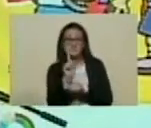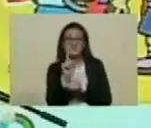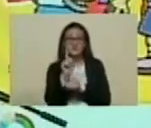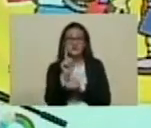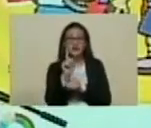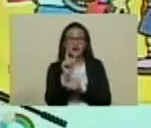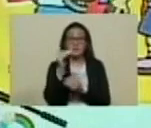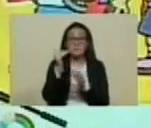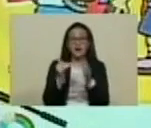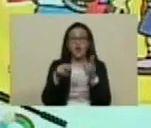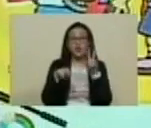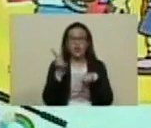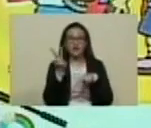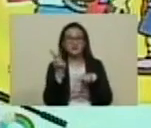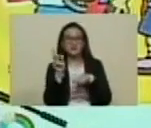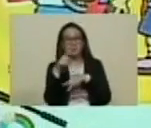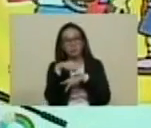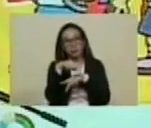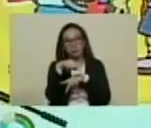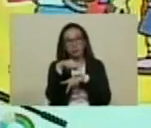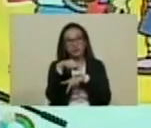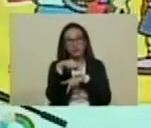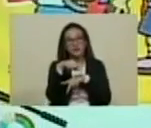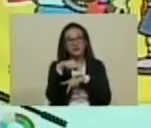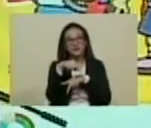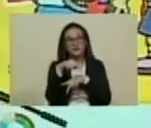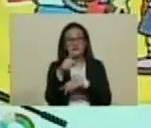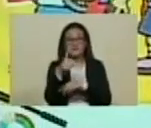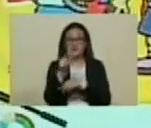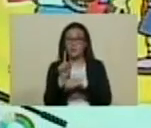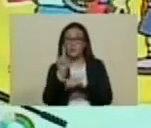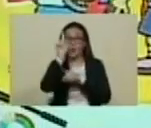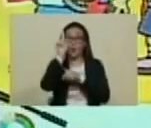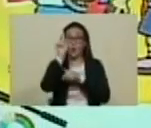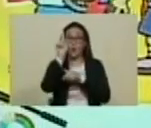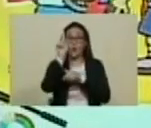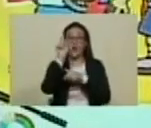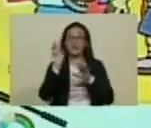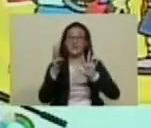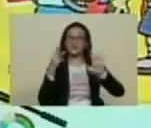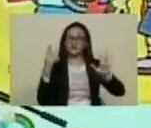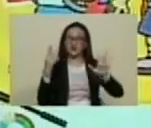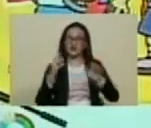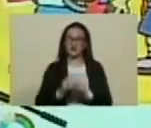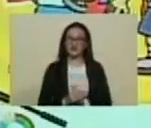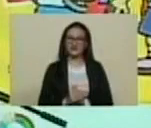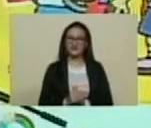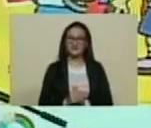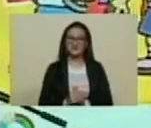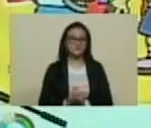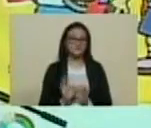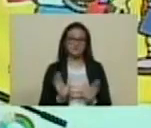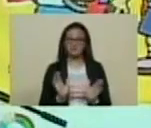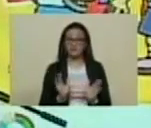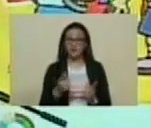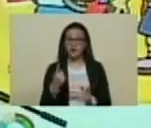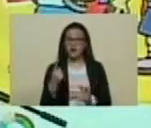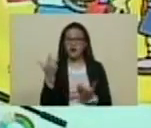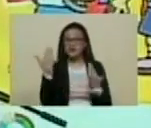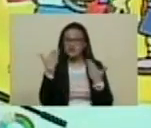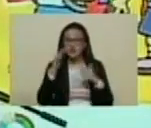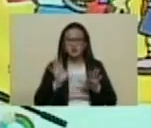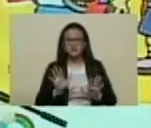no, 12. Y si la caraota estaba bien fina, 18. Eso es lo máximo que nosotros nos